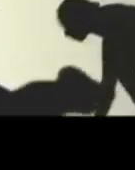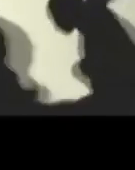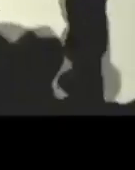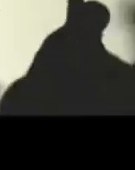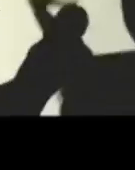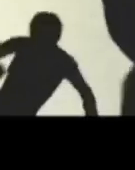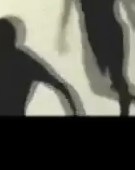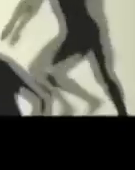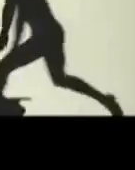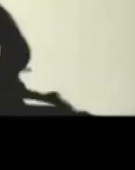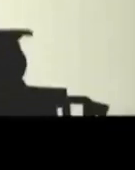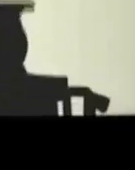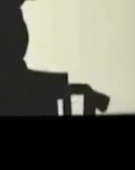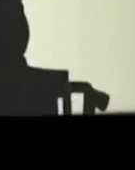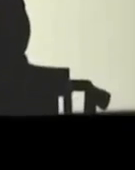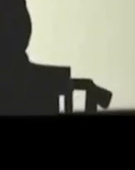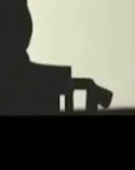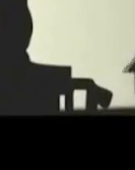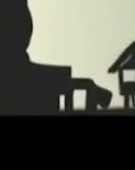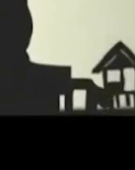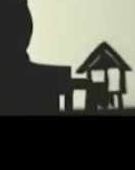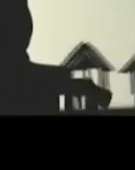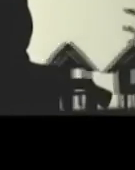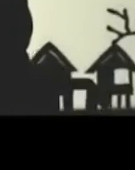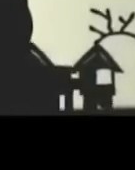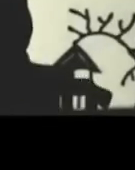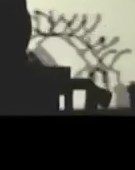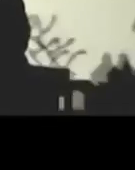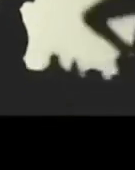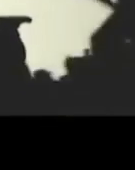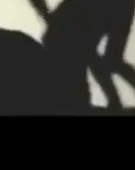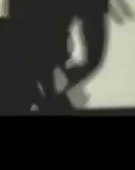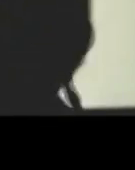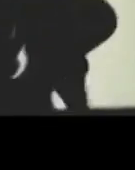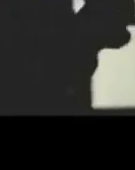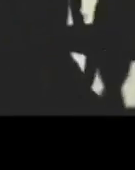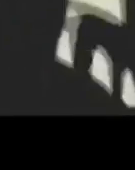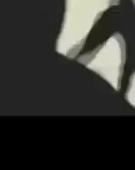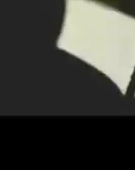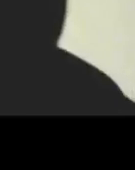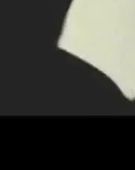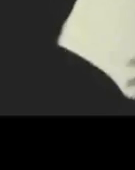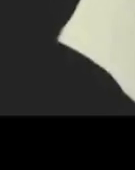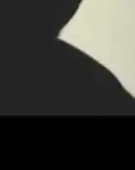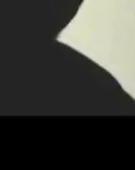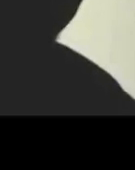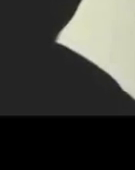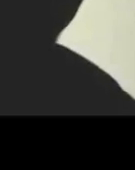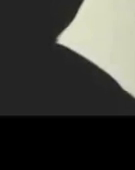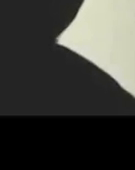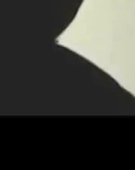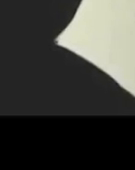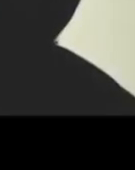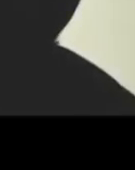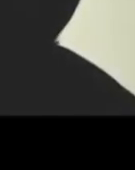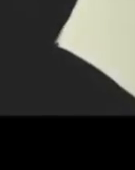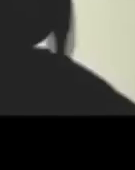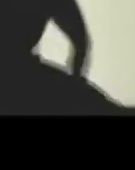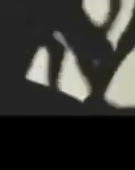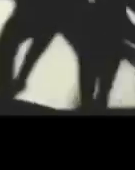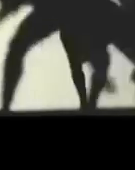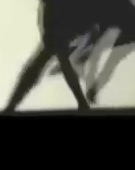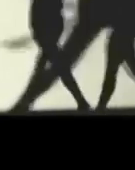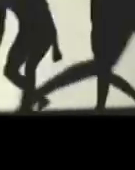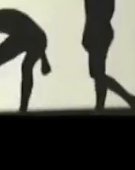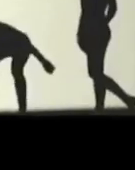o en sus experiencias únicas. Su belleza está en tu alegría. Así convertimos